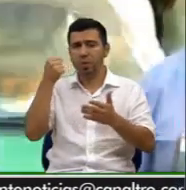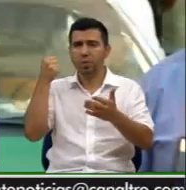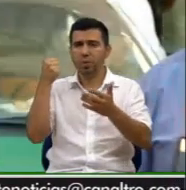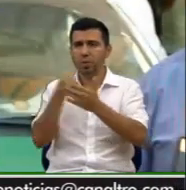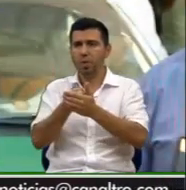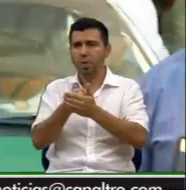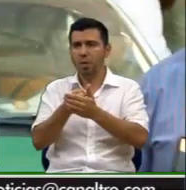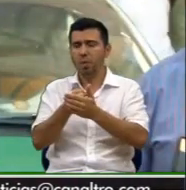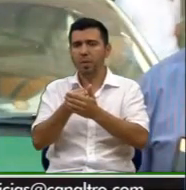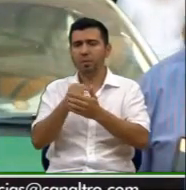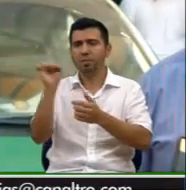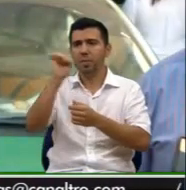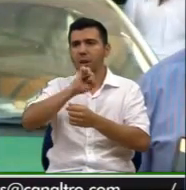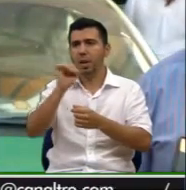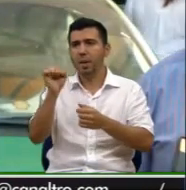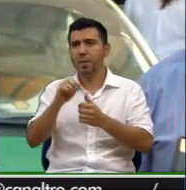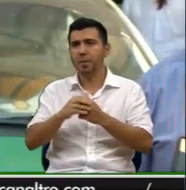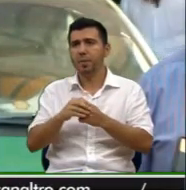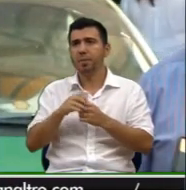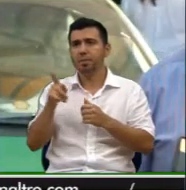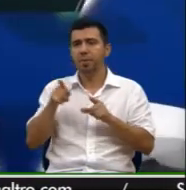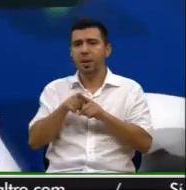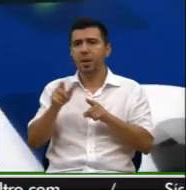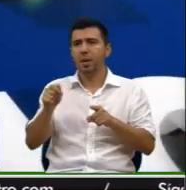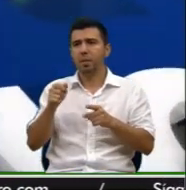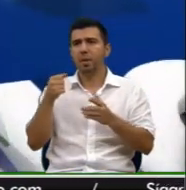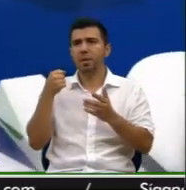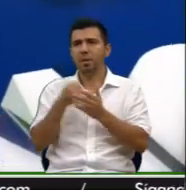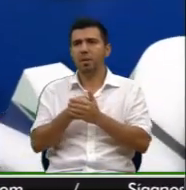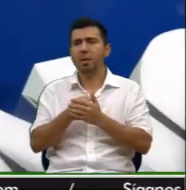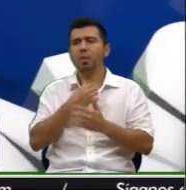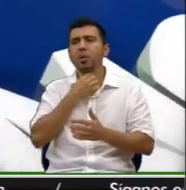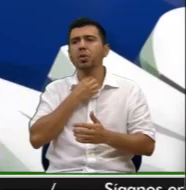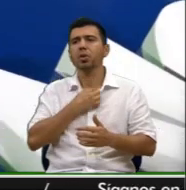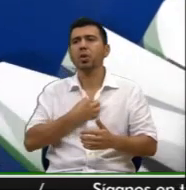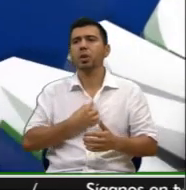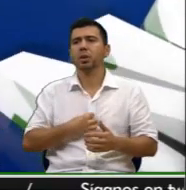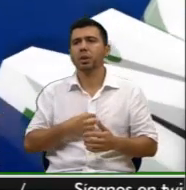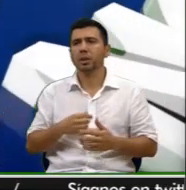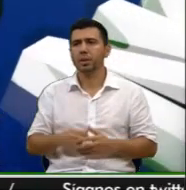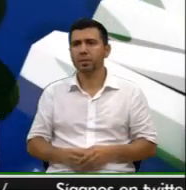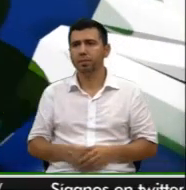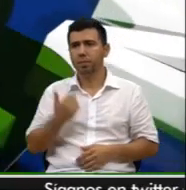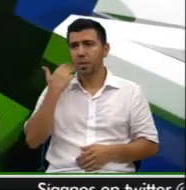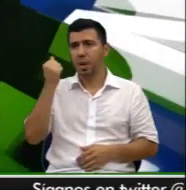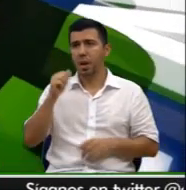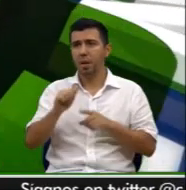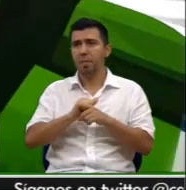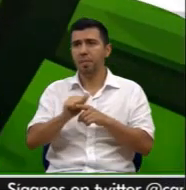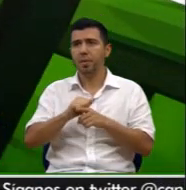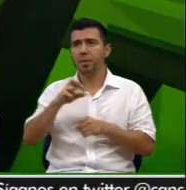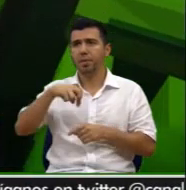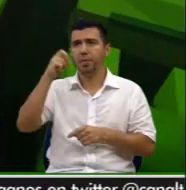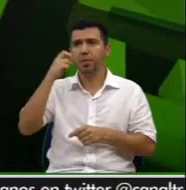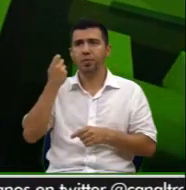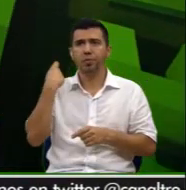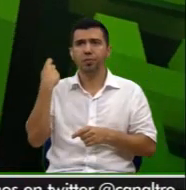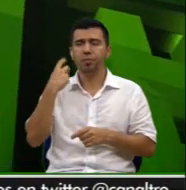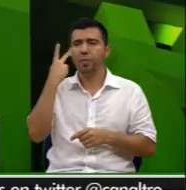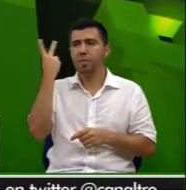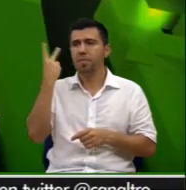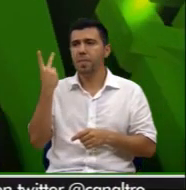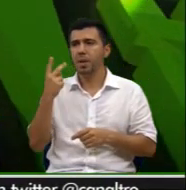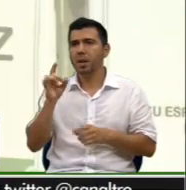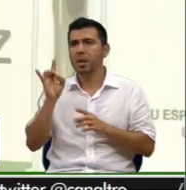camioneta mi hermana fue de trauma de toras instantáneamente Diana Salazar había terminado su práctica profesional el pasado viernes